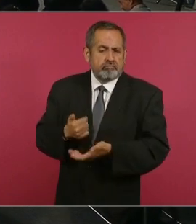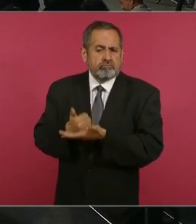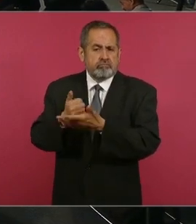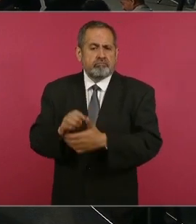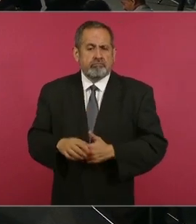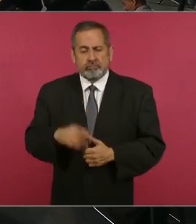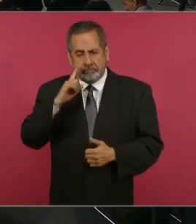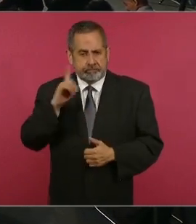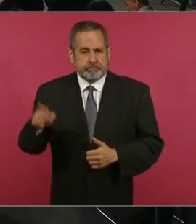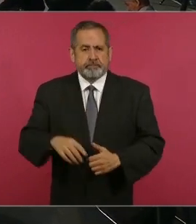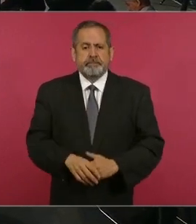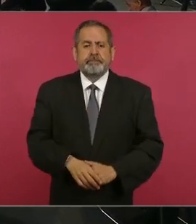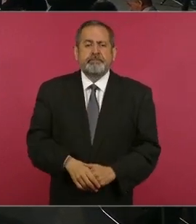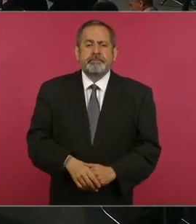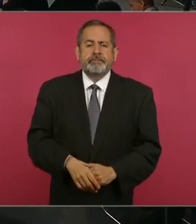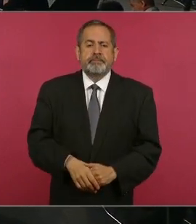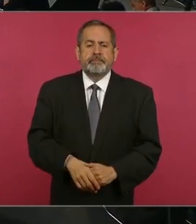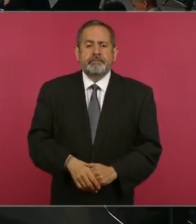miren,